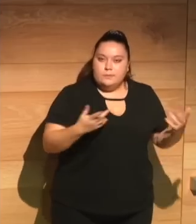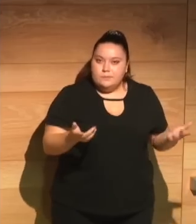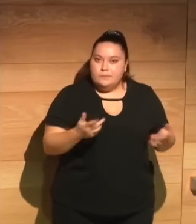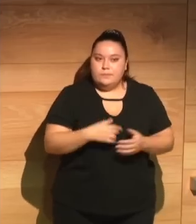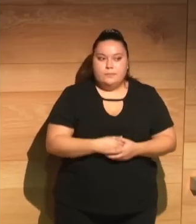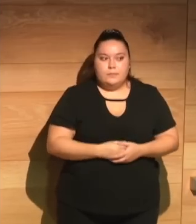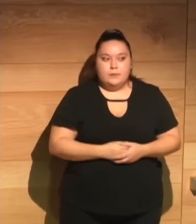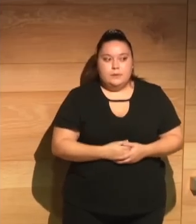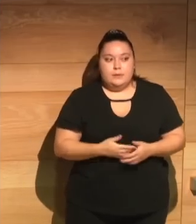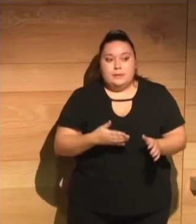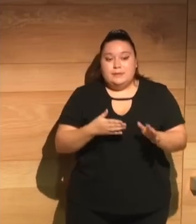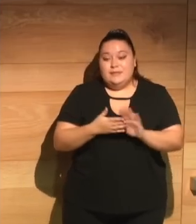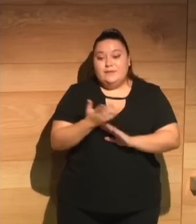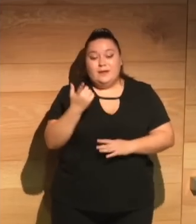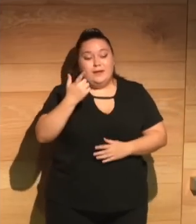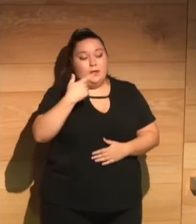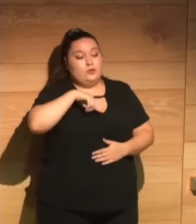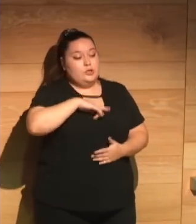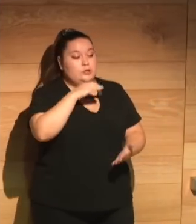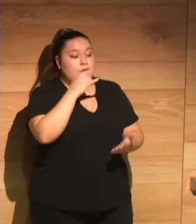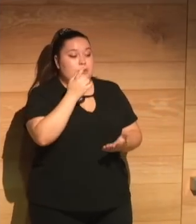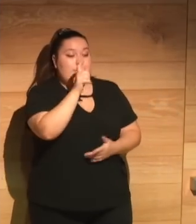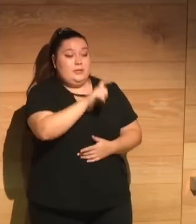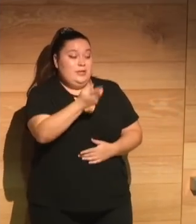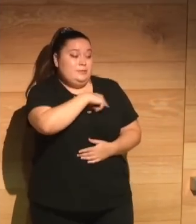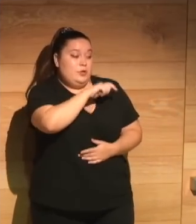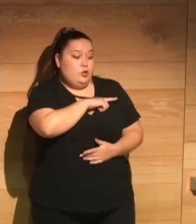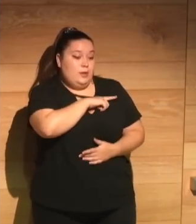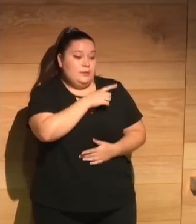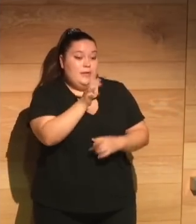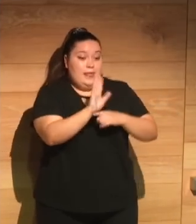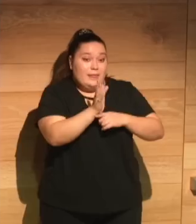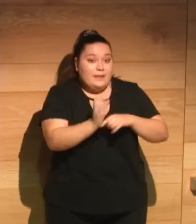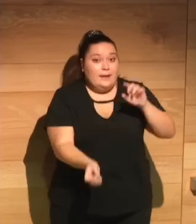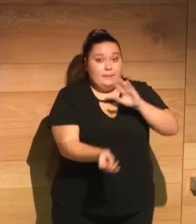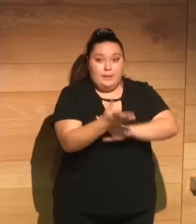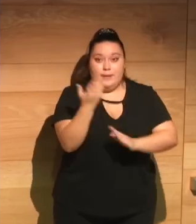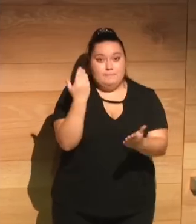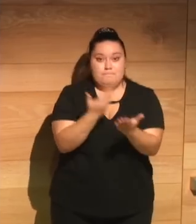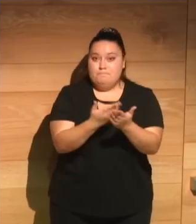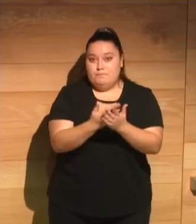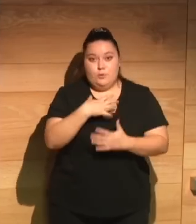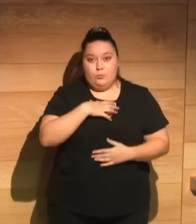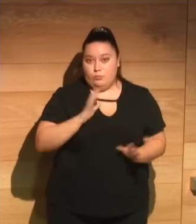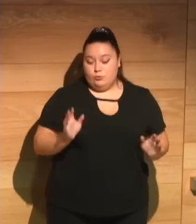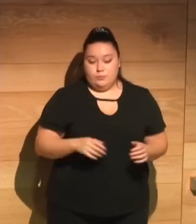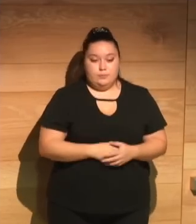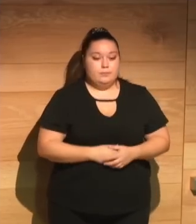Javier Cansado, no podemos certificar a los españoles como inventores de la representación del